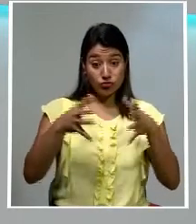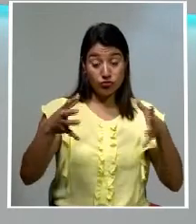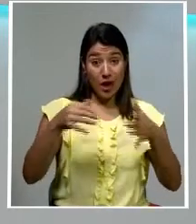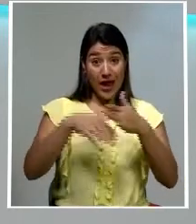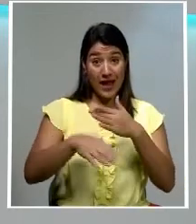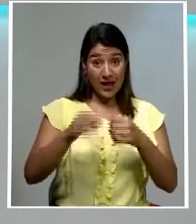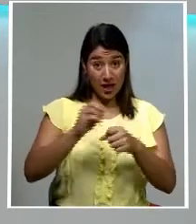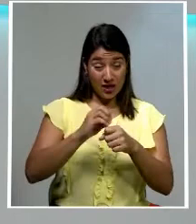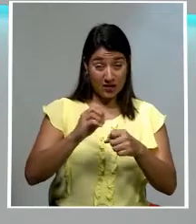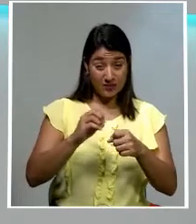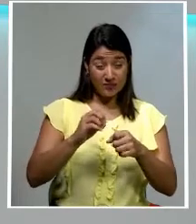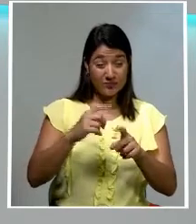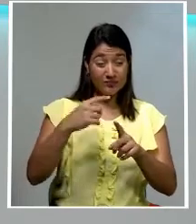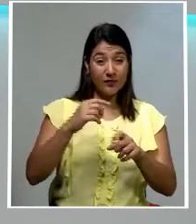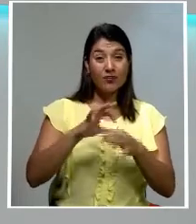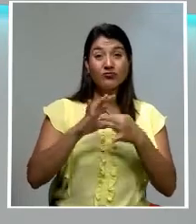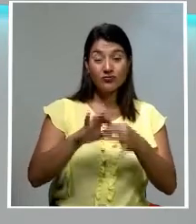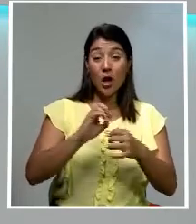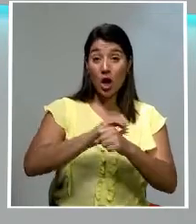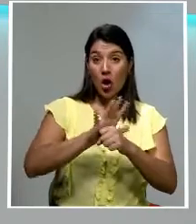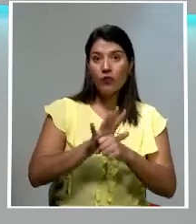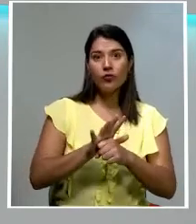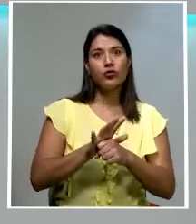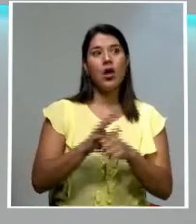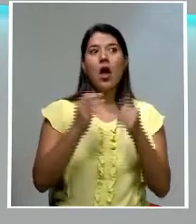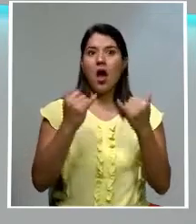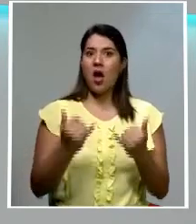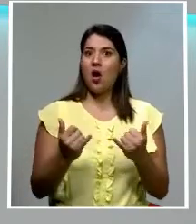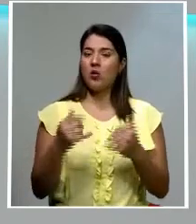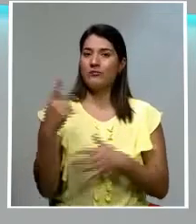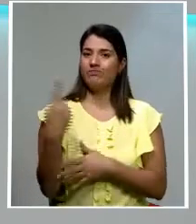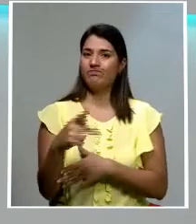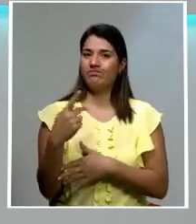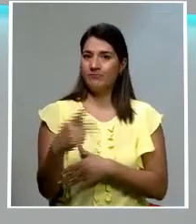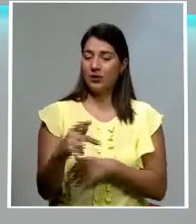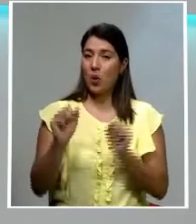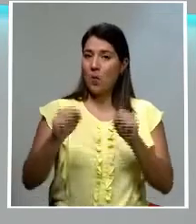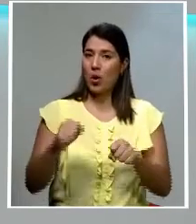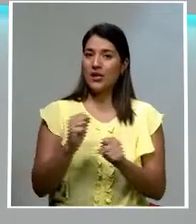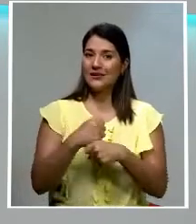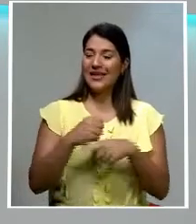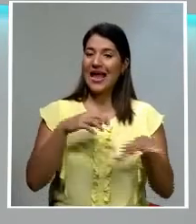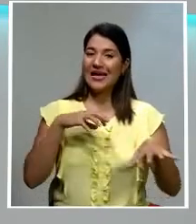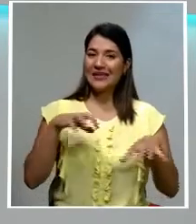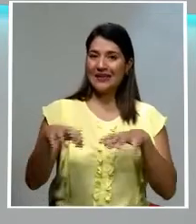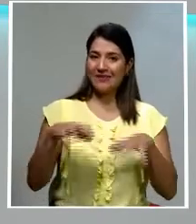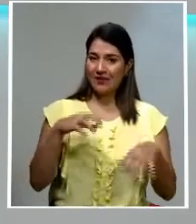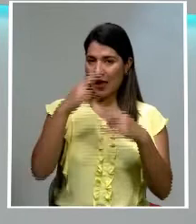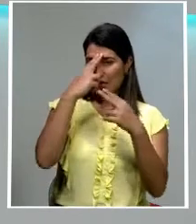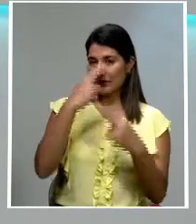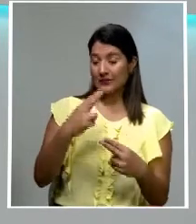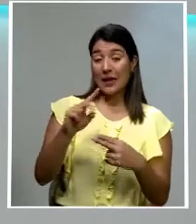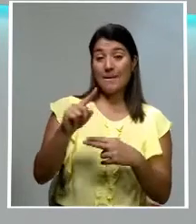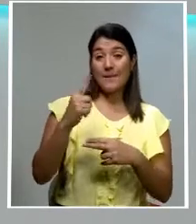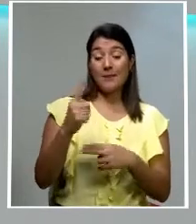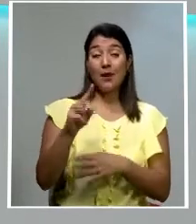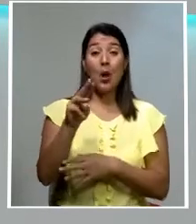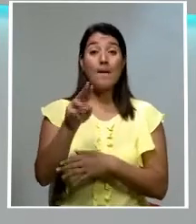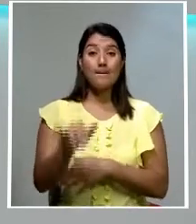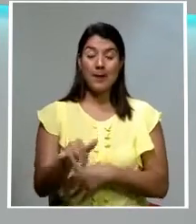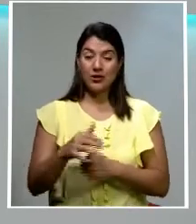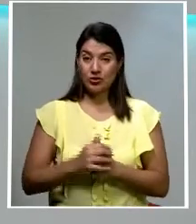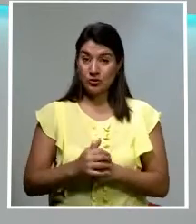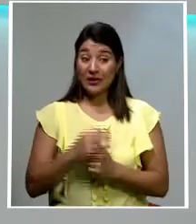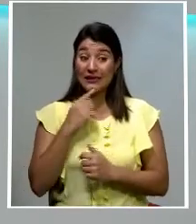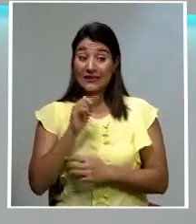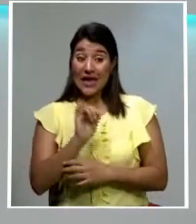en jaque la sesión solemne del próximo 1 de mayo. Según un informe de servicios técnicos del Congreso,